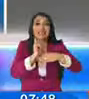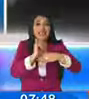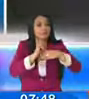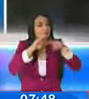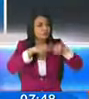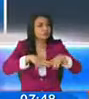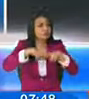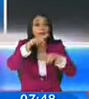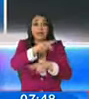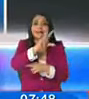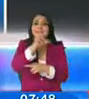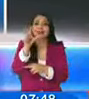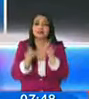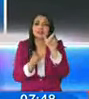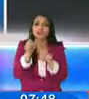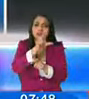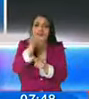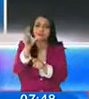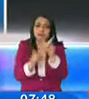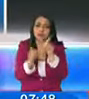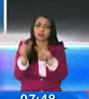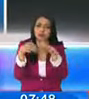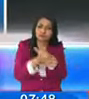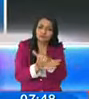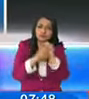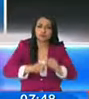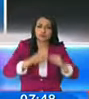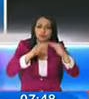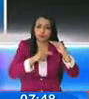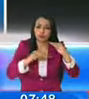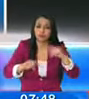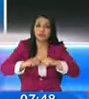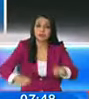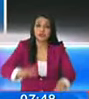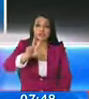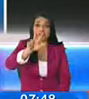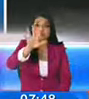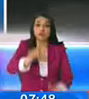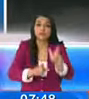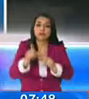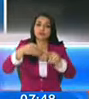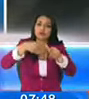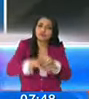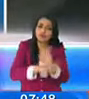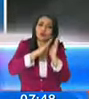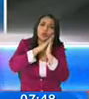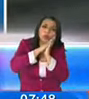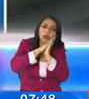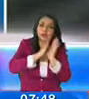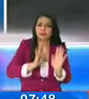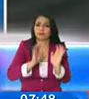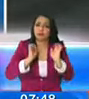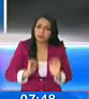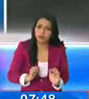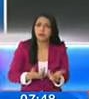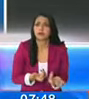capacidad para 300 personas, pero de esa capacidad de 300, solo 35 personas vinieron al lugar a poder